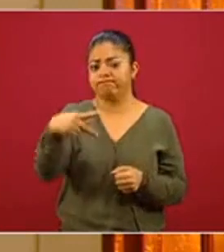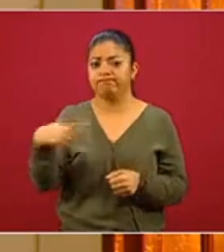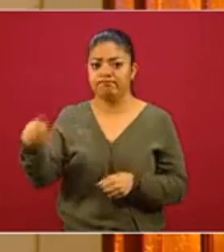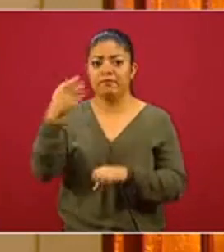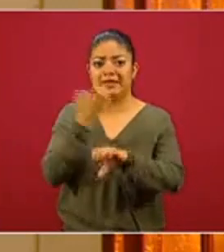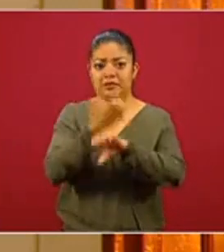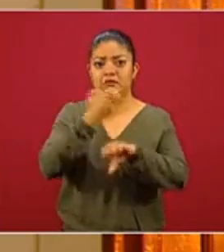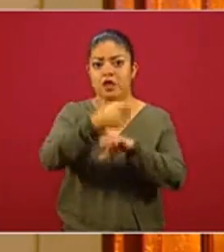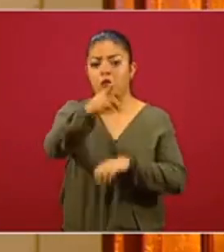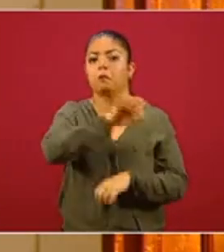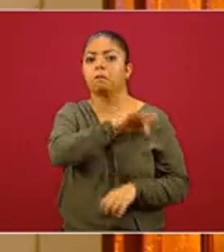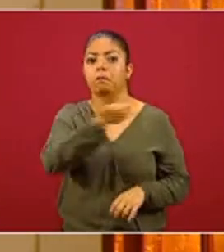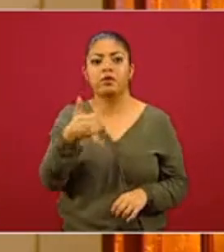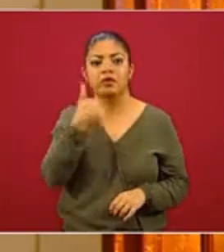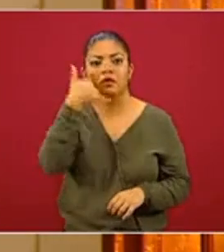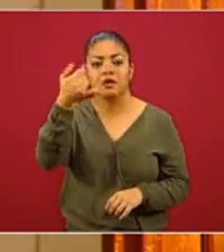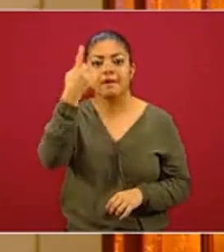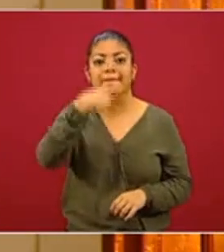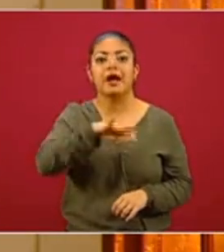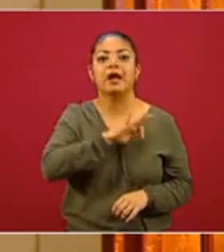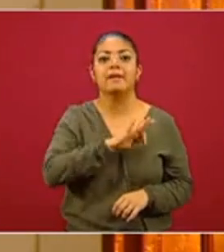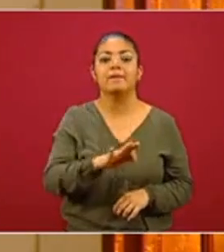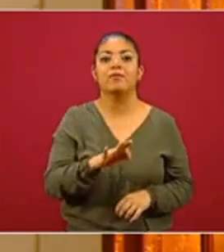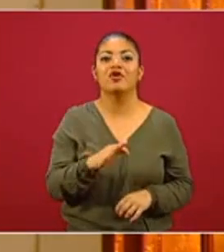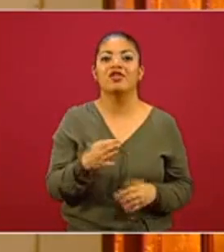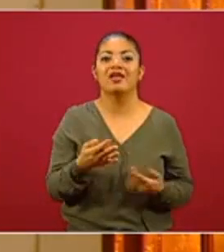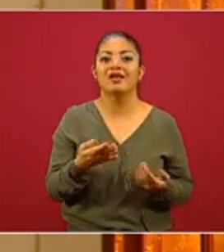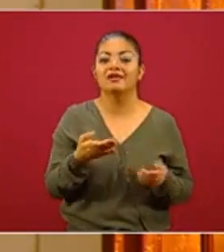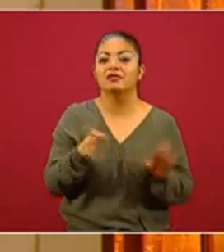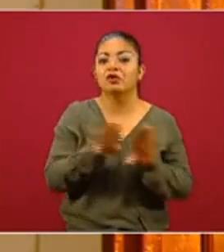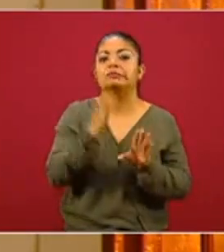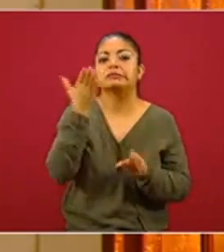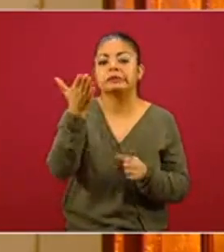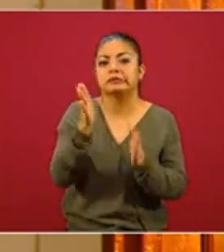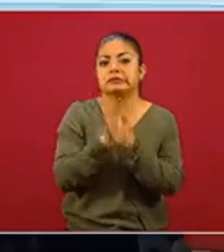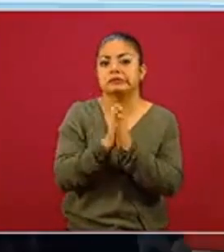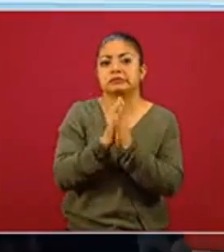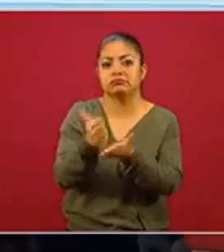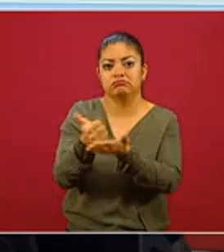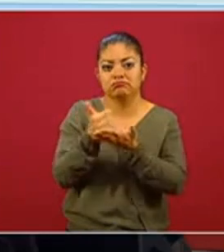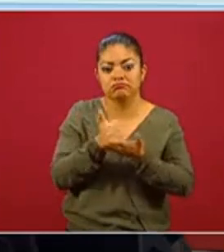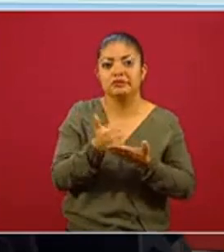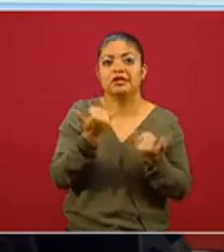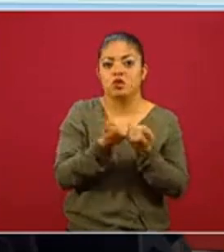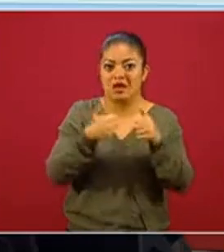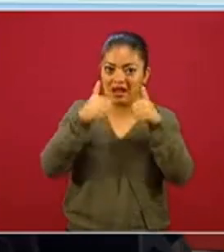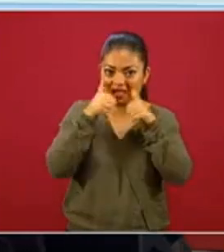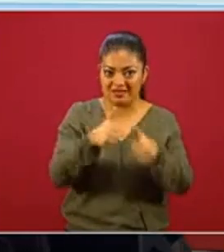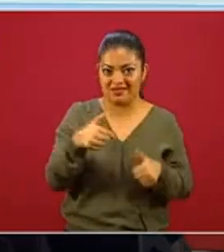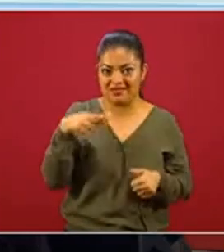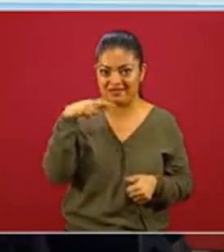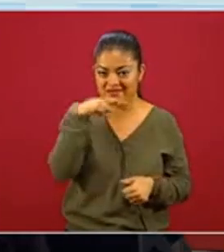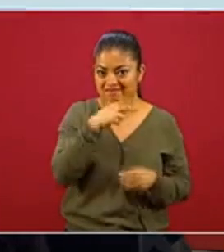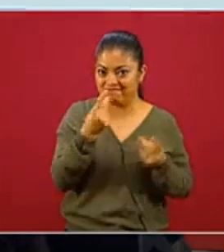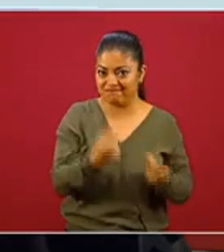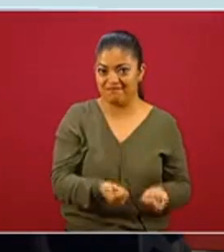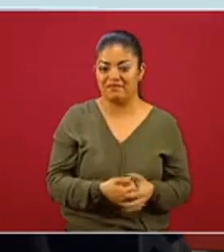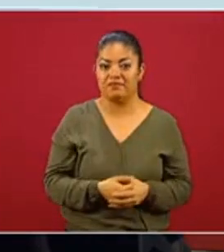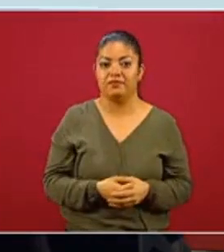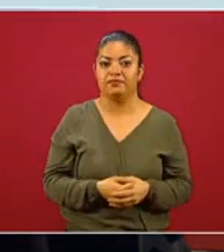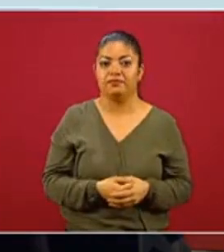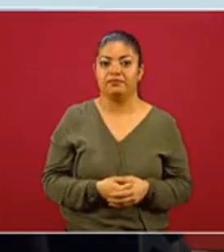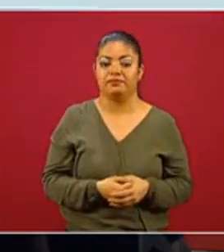se pueden comunicar para poder solicitar ayuda y que se les atienda con oportunidad. La siguiente, por favor.